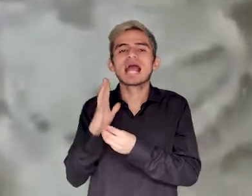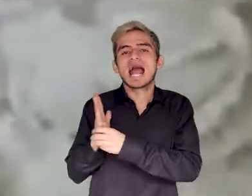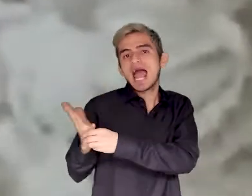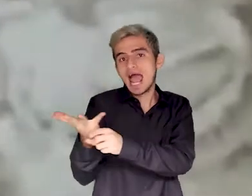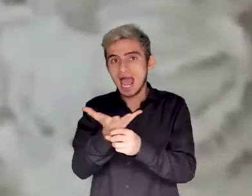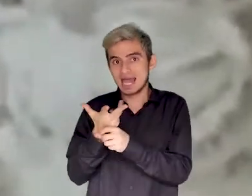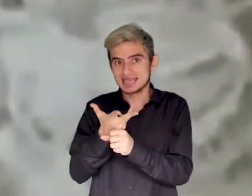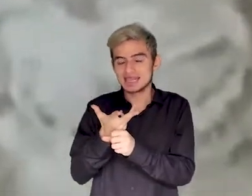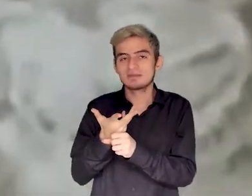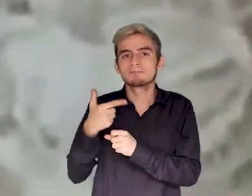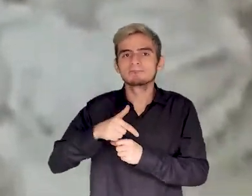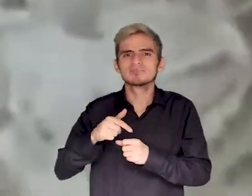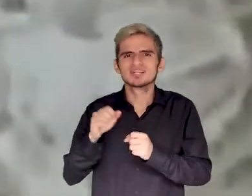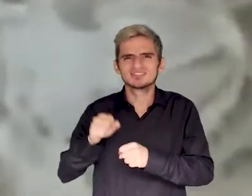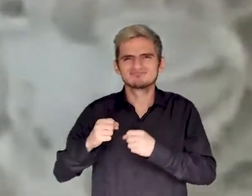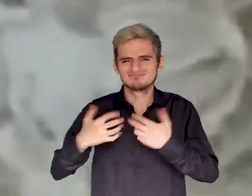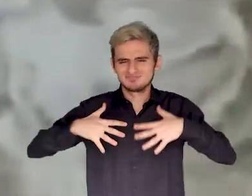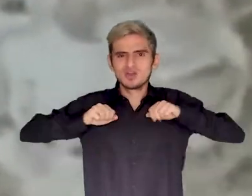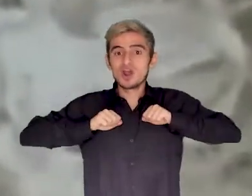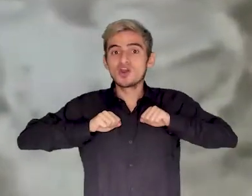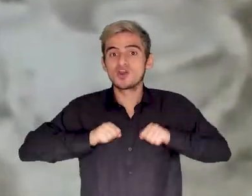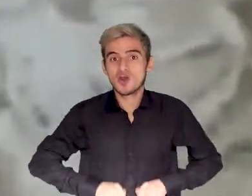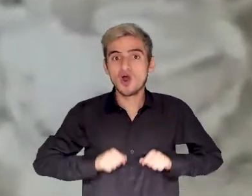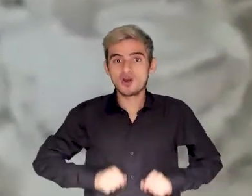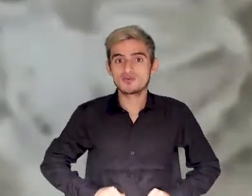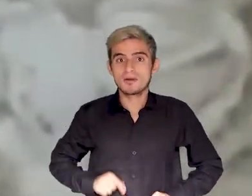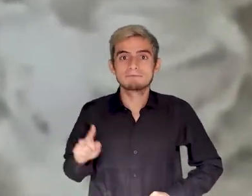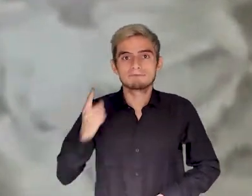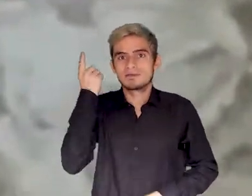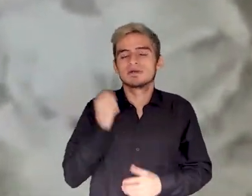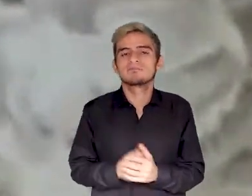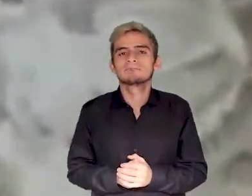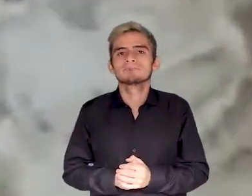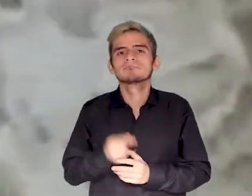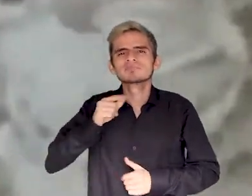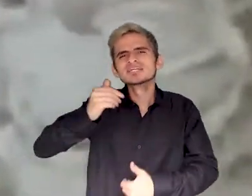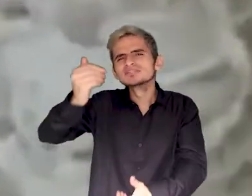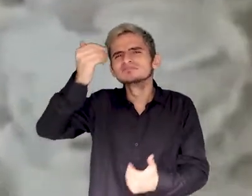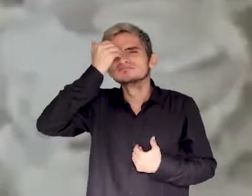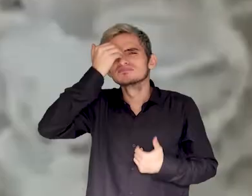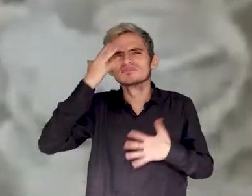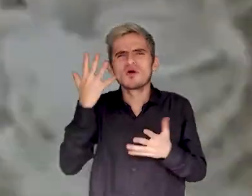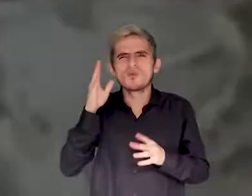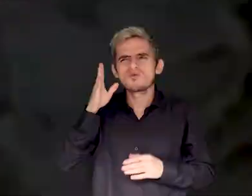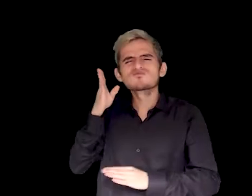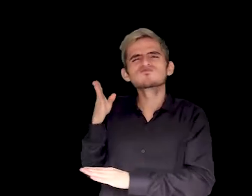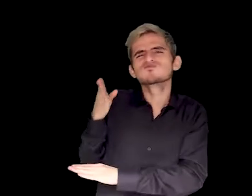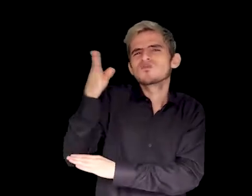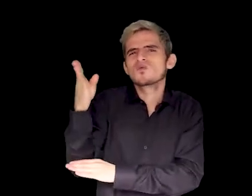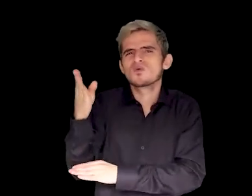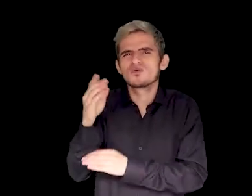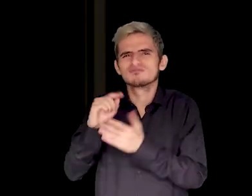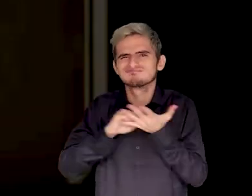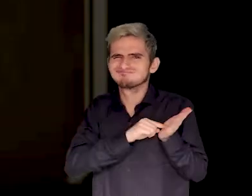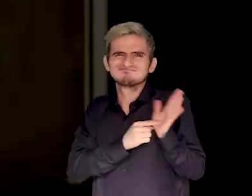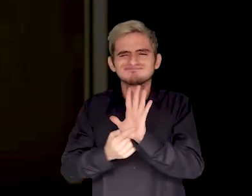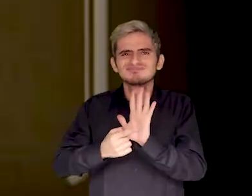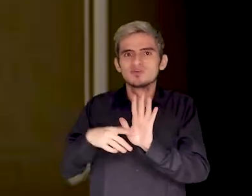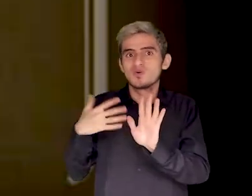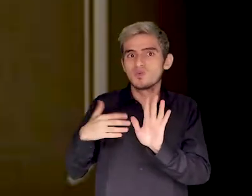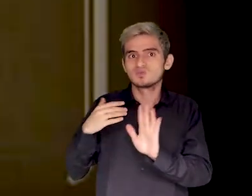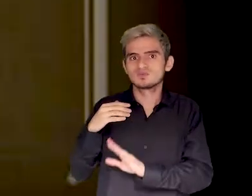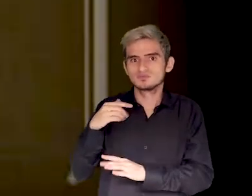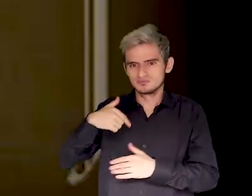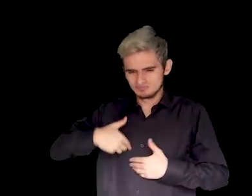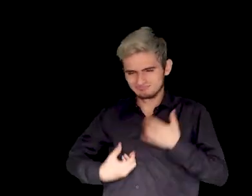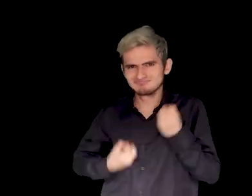arte, artista en todo el sentido de la palabra. Fue consciente desde el primer momento los alcances que podía llegar a tener este nuevo